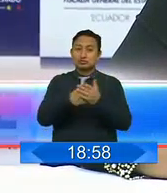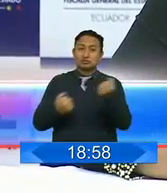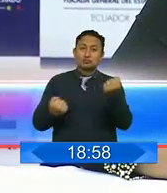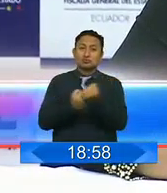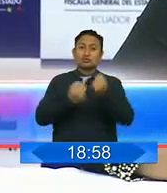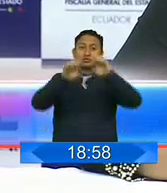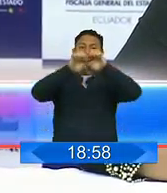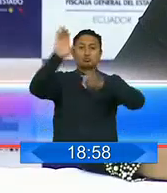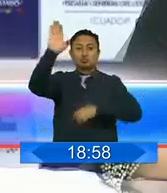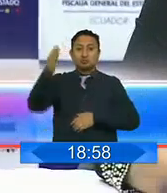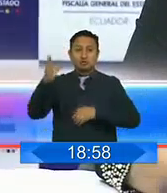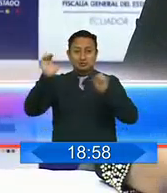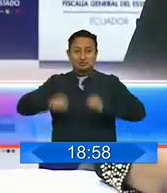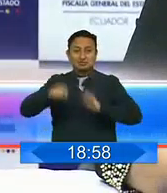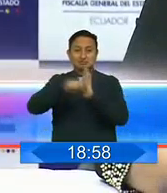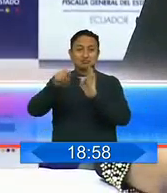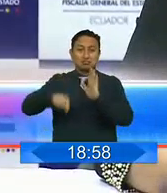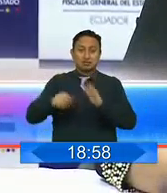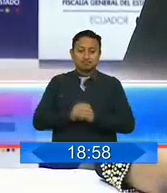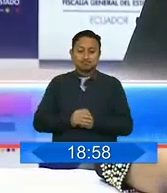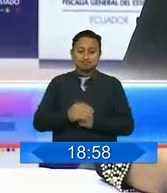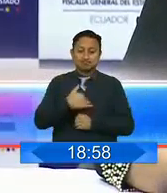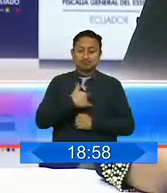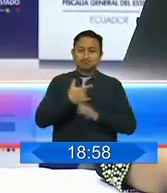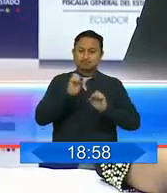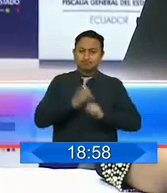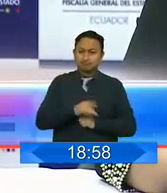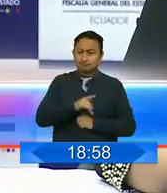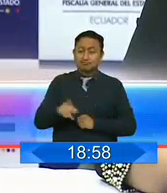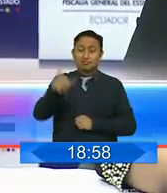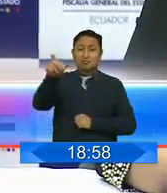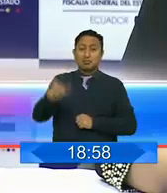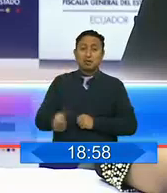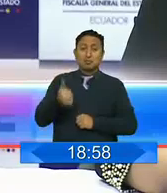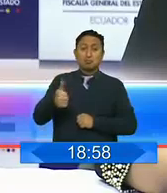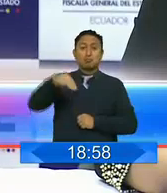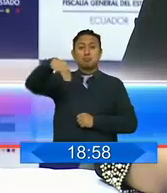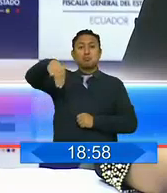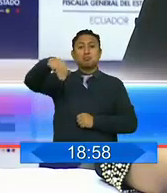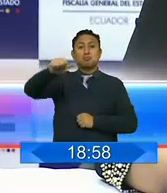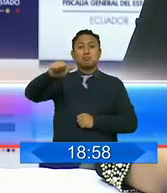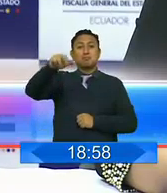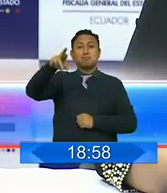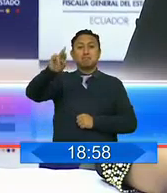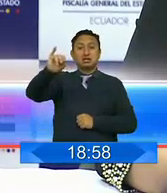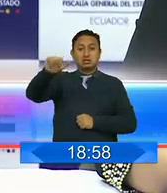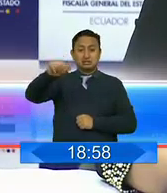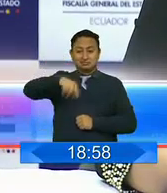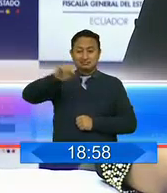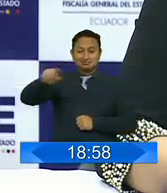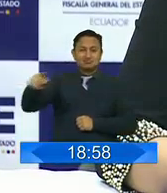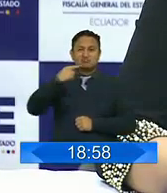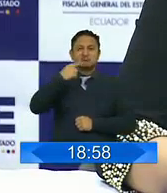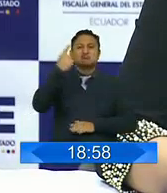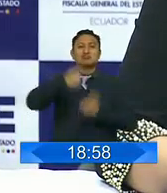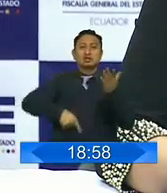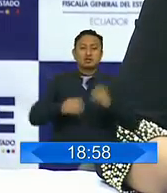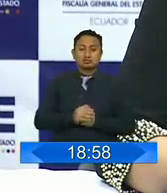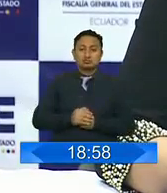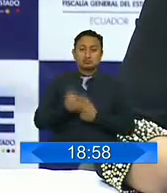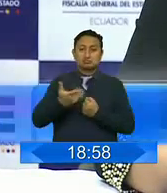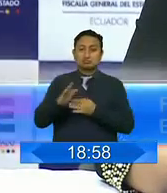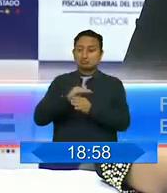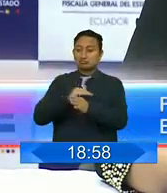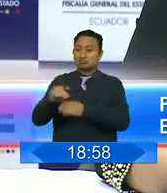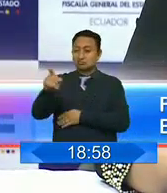Odebrecht como de la Procuraduría. Nosotros nos interesa escuchar de viva voz del propio Mameri lo que están afirmando los funcionarios Odebrecht y por ello hemos pedido